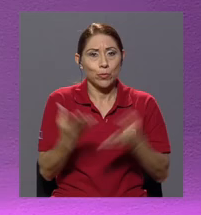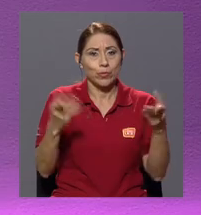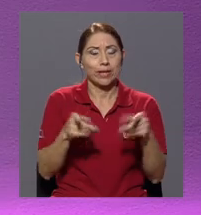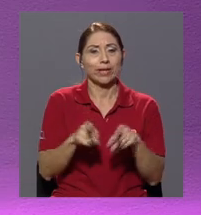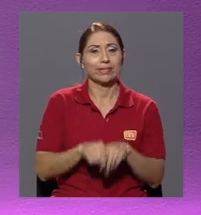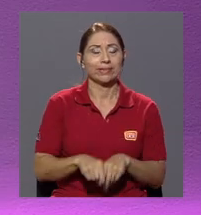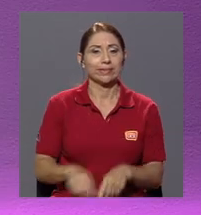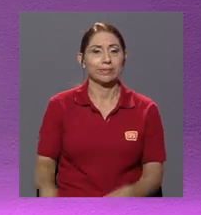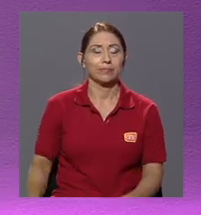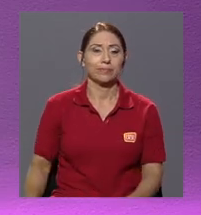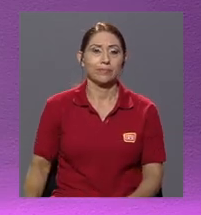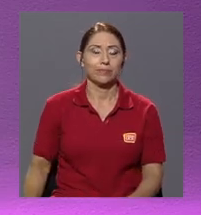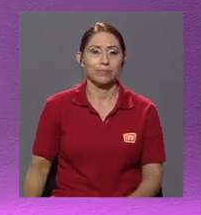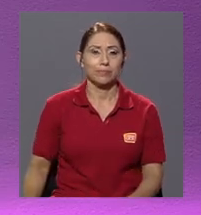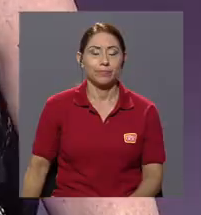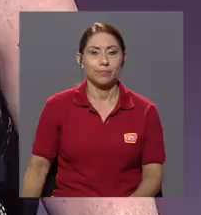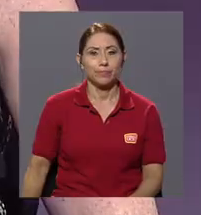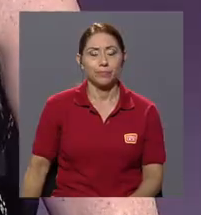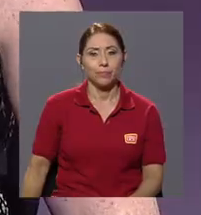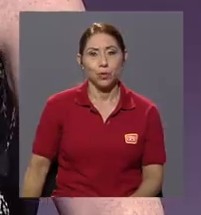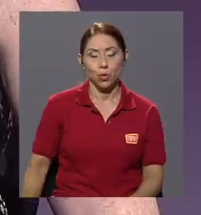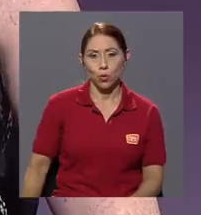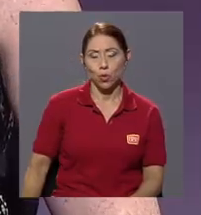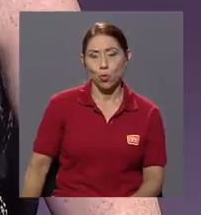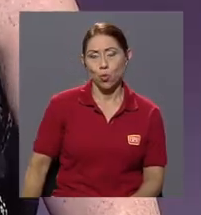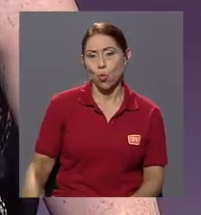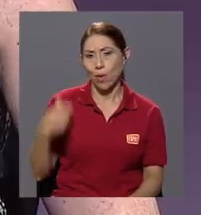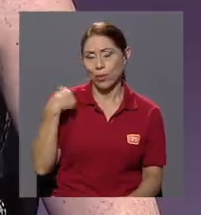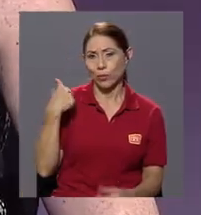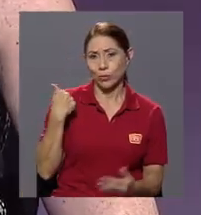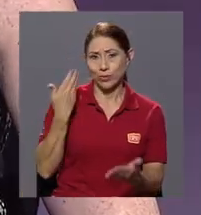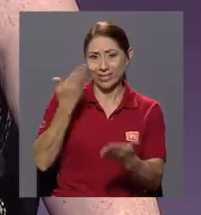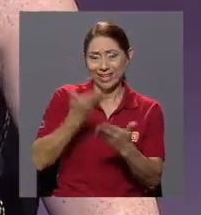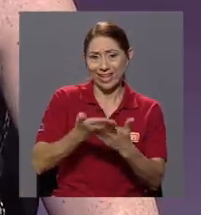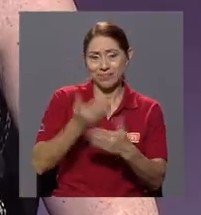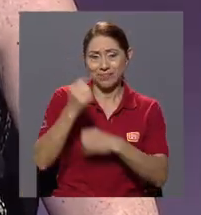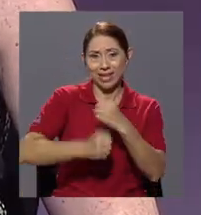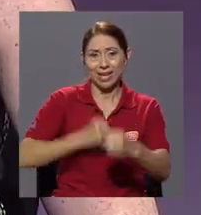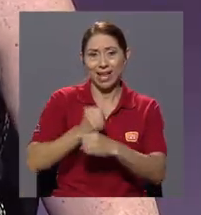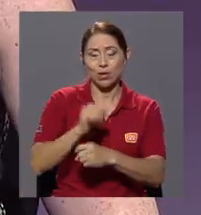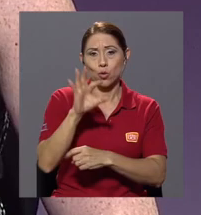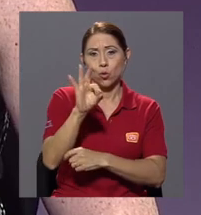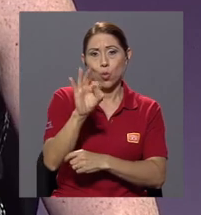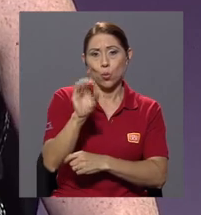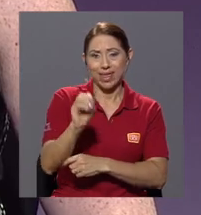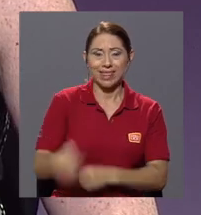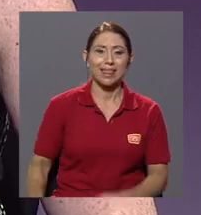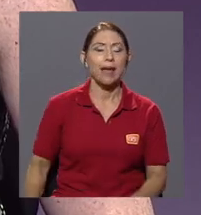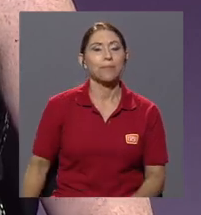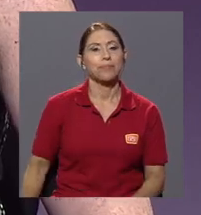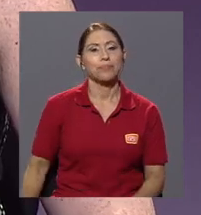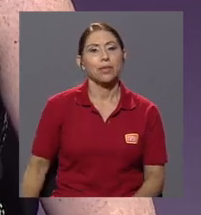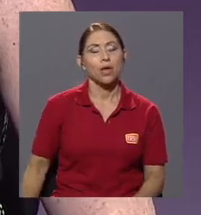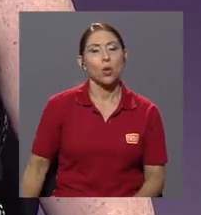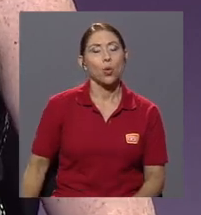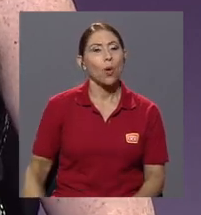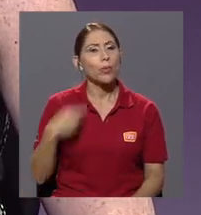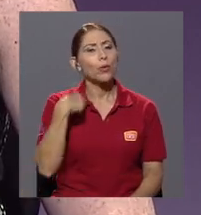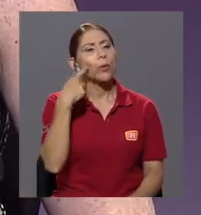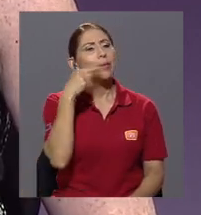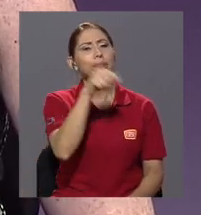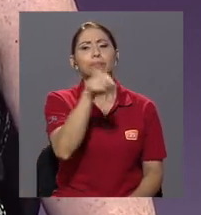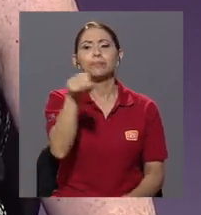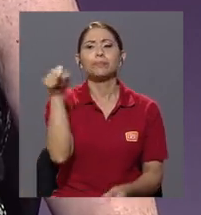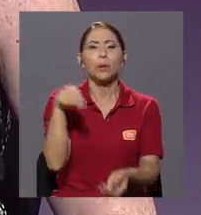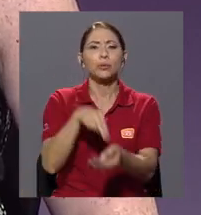y también en el ejercicio de la partería cuando llegue en el año 90 lo que vi en los hospitales